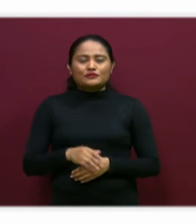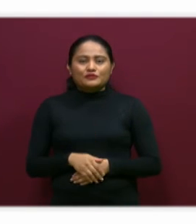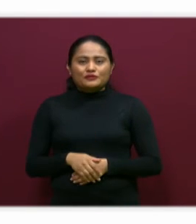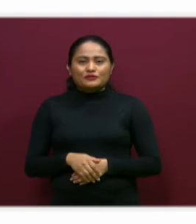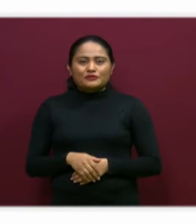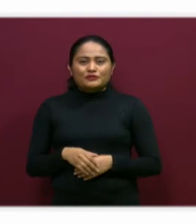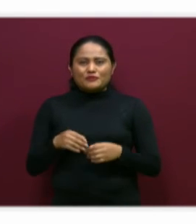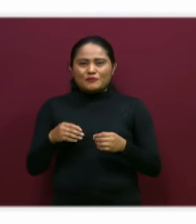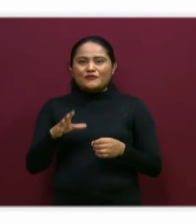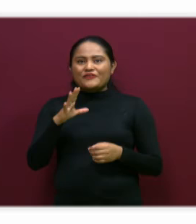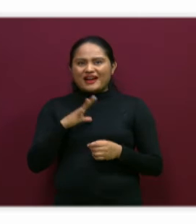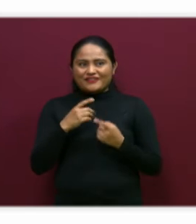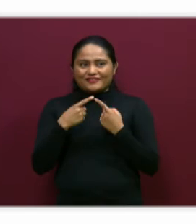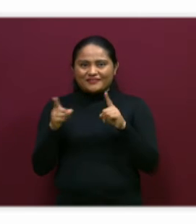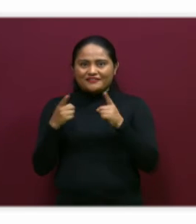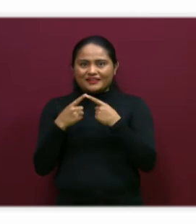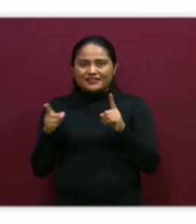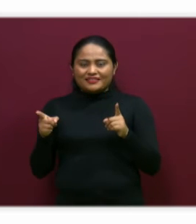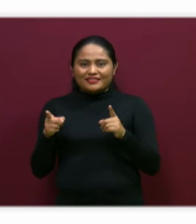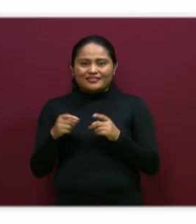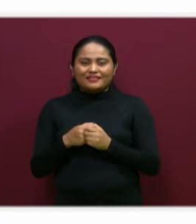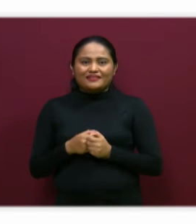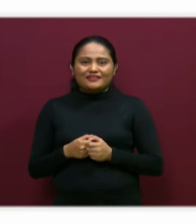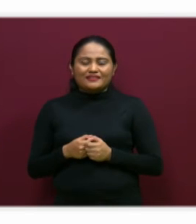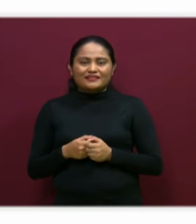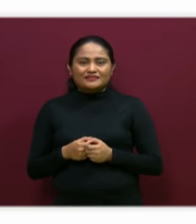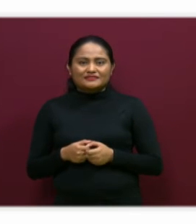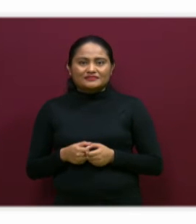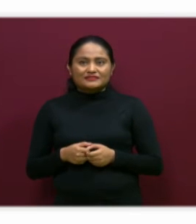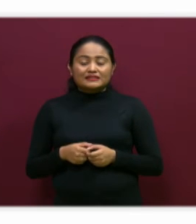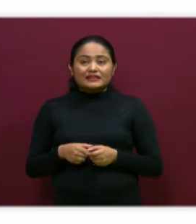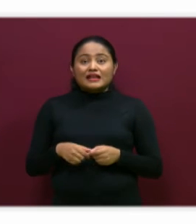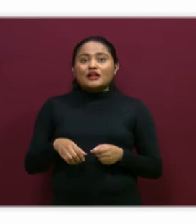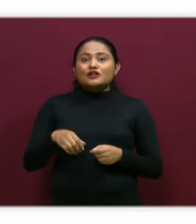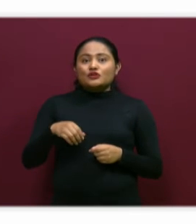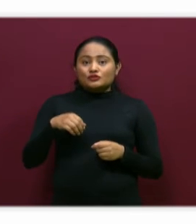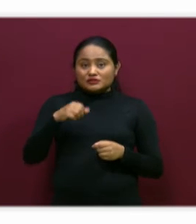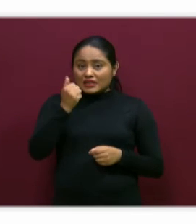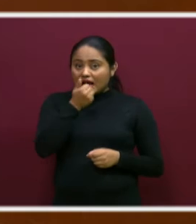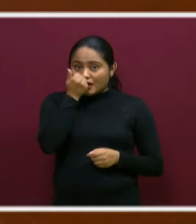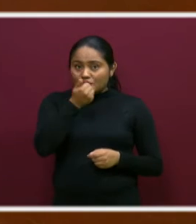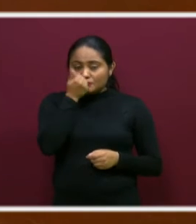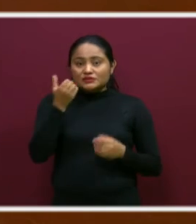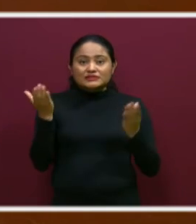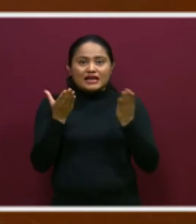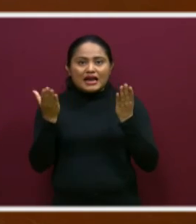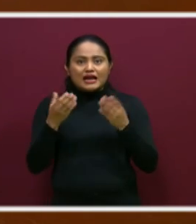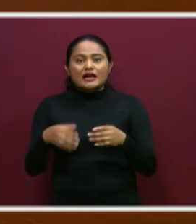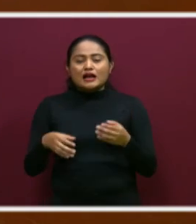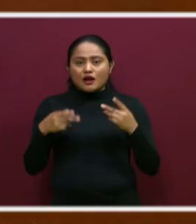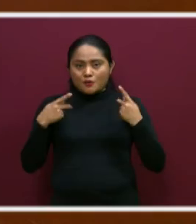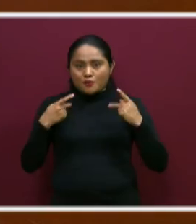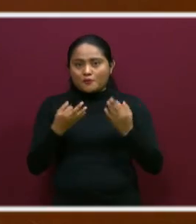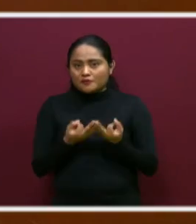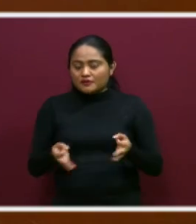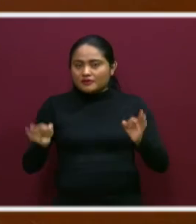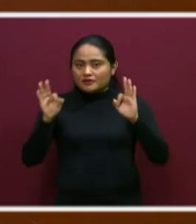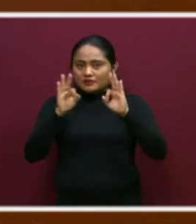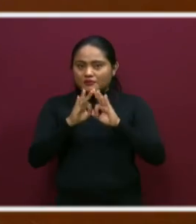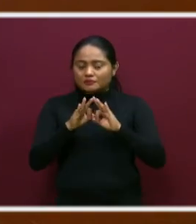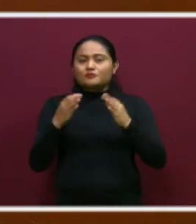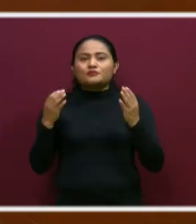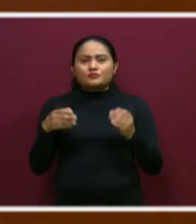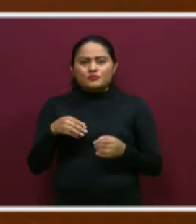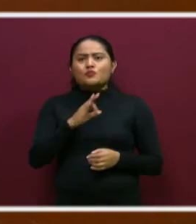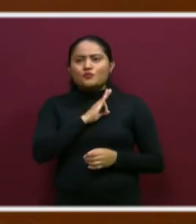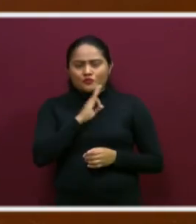por medio de información científica de una noticia actual ellos creen un personaje y puedan redactar y puedan grabar un vídeo haciendo el uso de